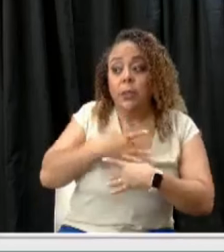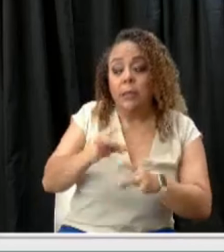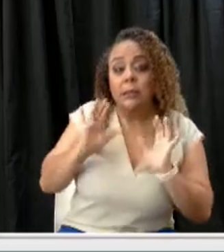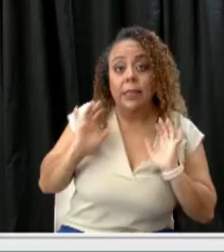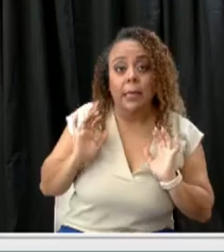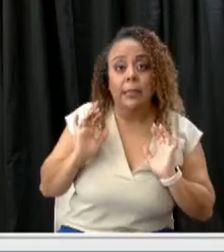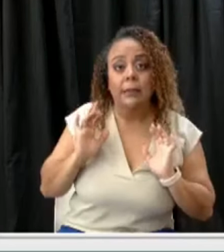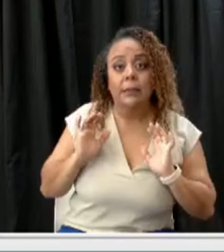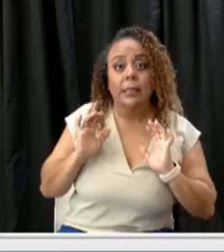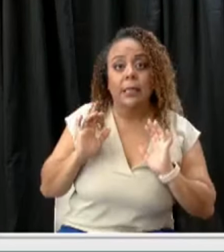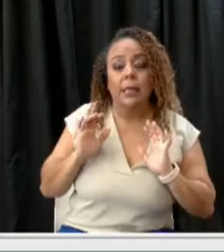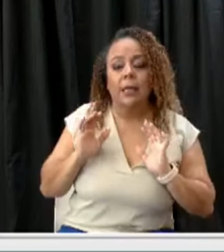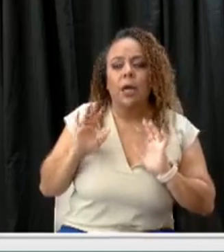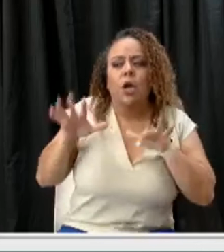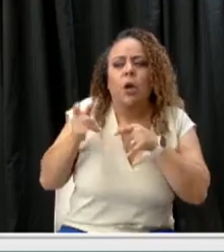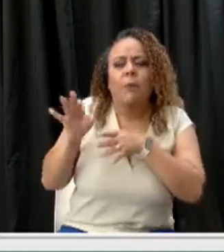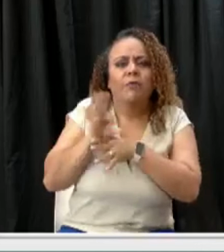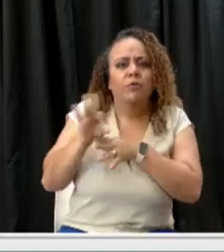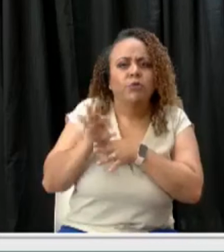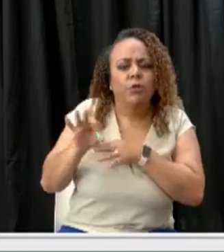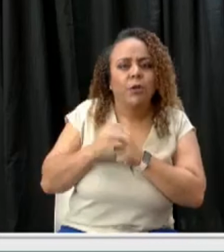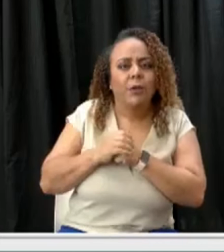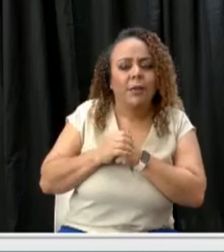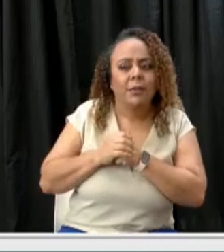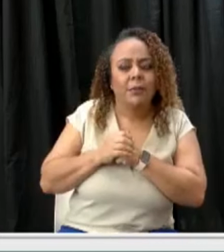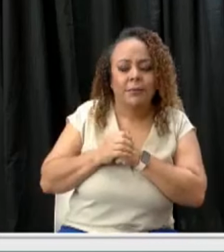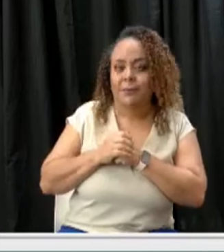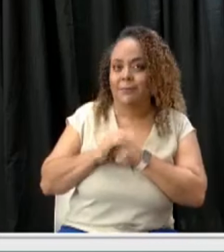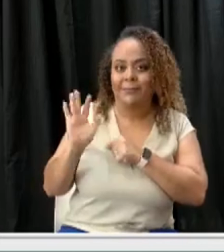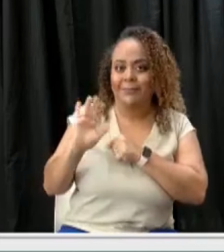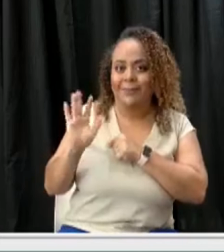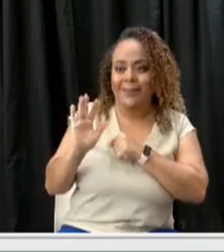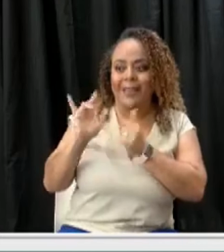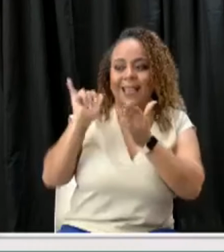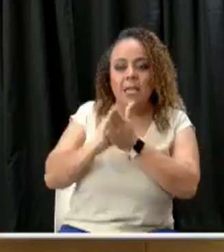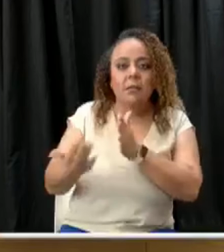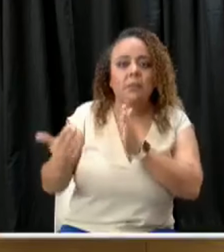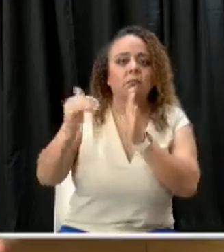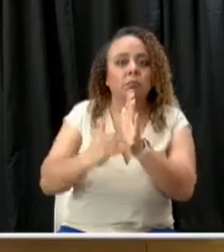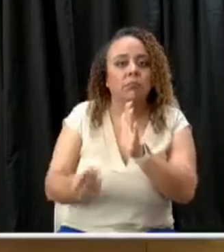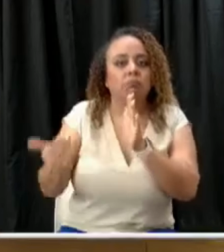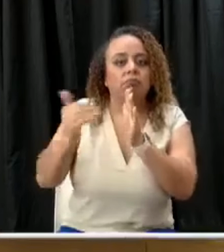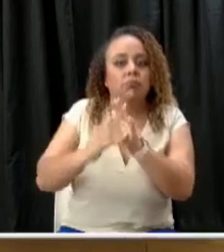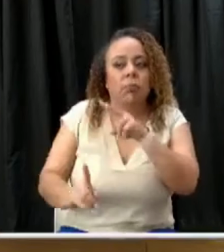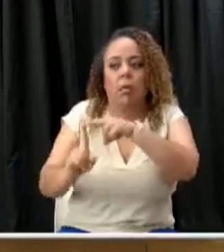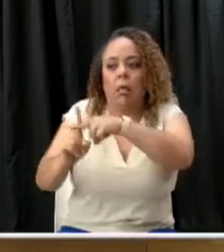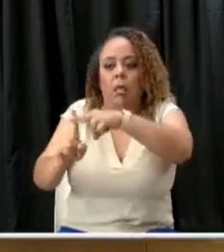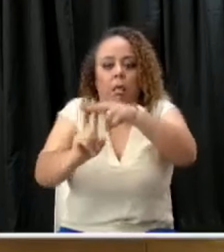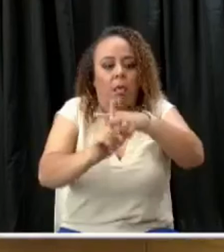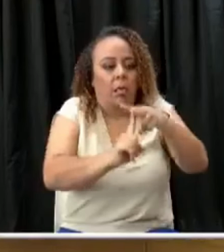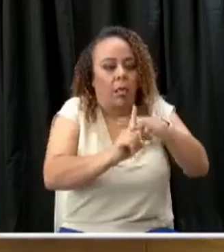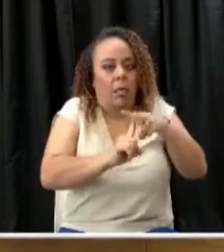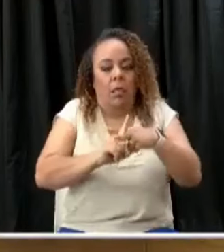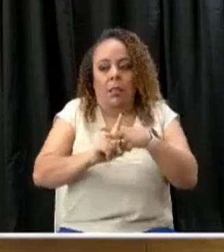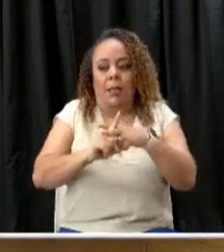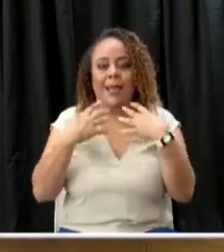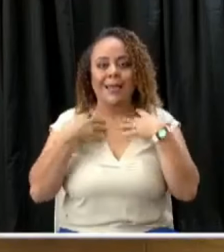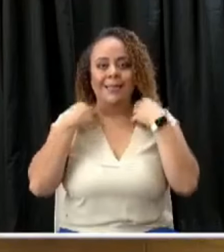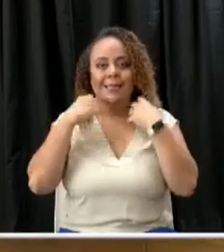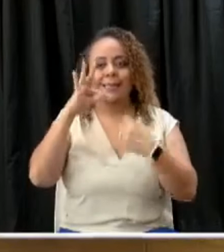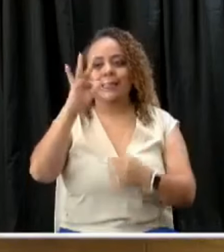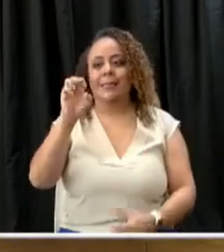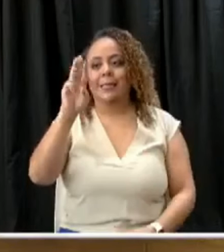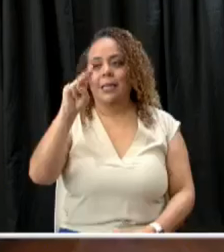interesante, cómo funciona y todo lo demás, sino que es reiterado que sale el estrés térmico ocupacional.